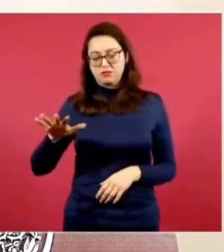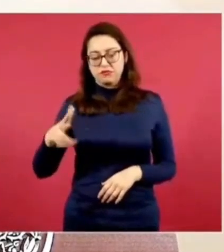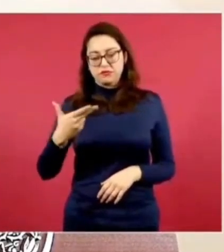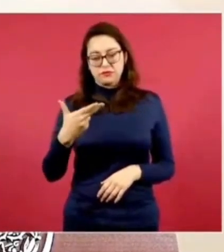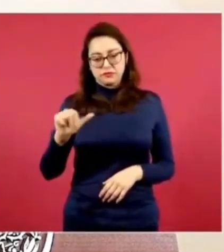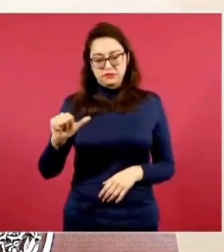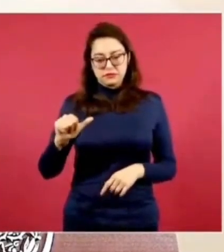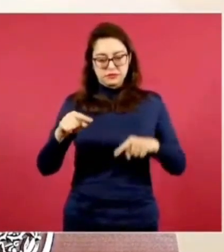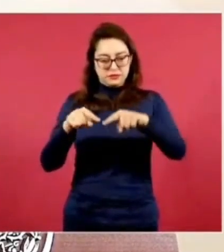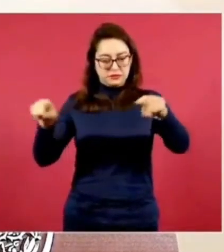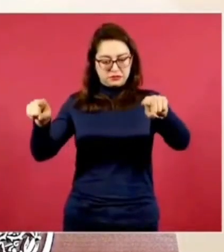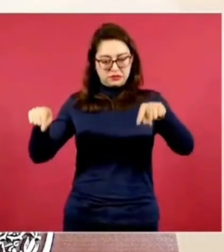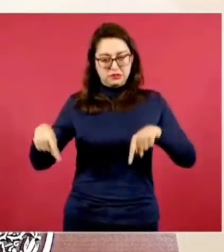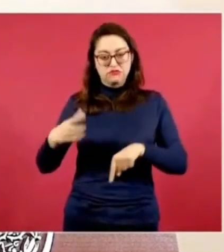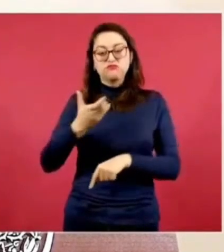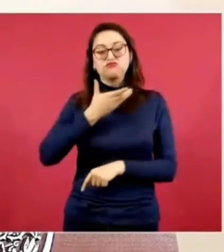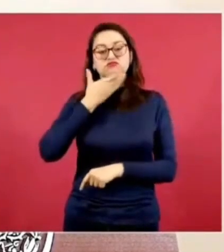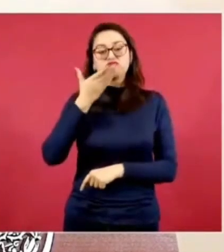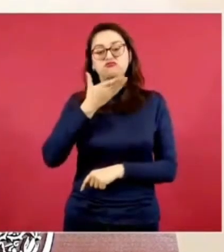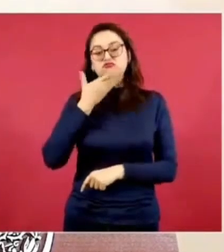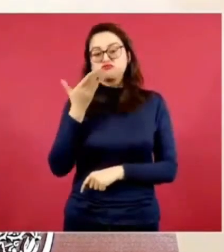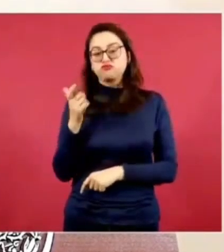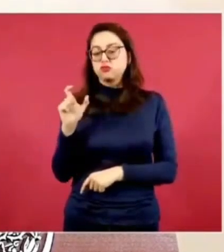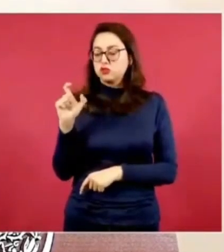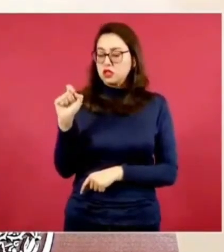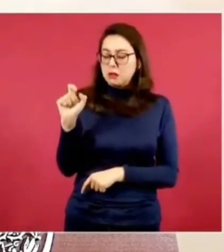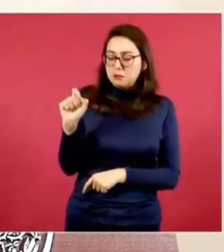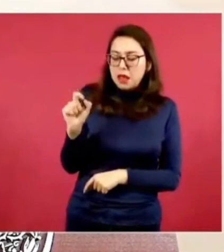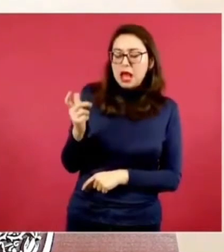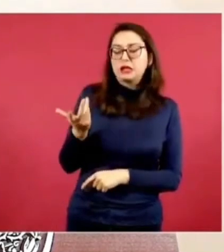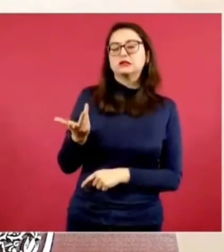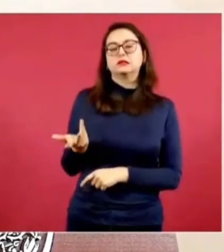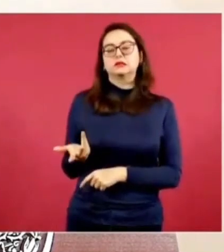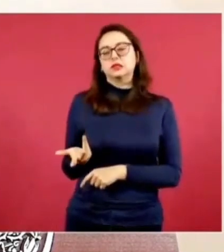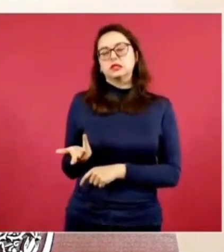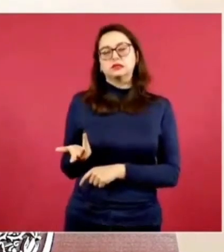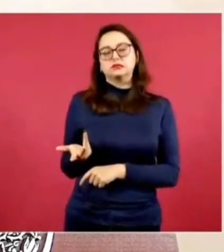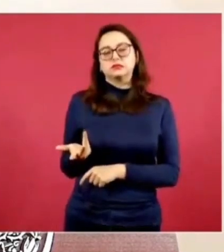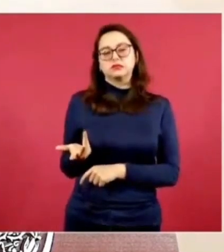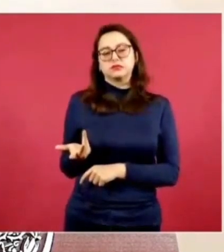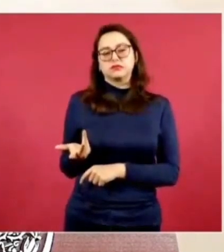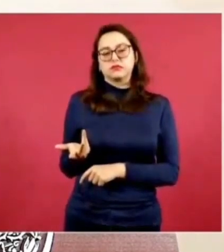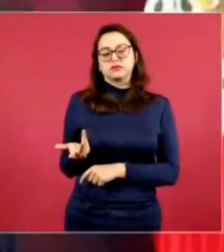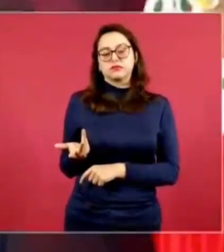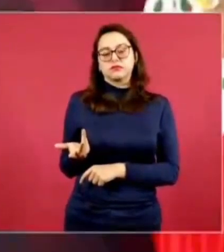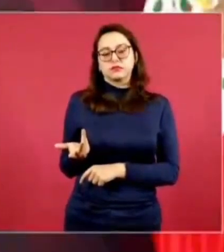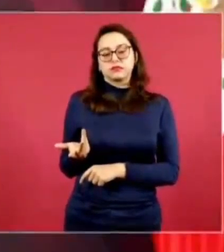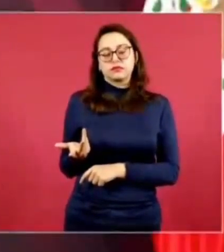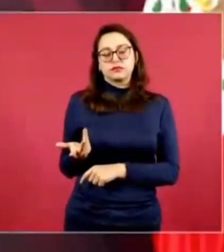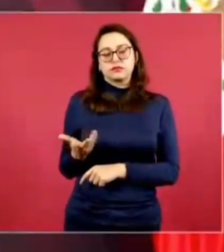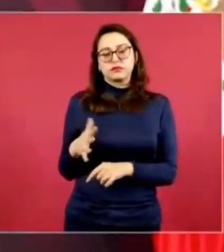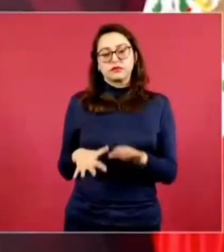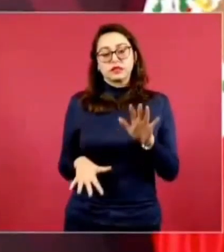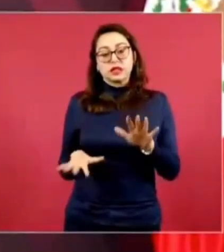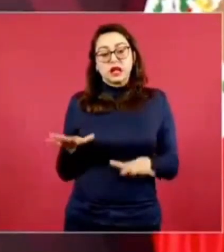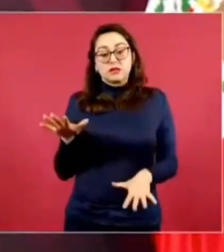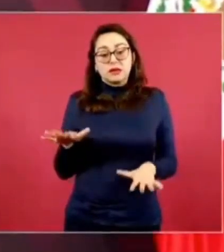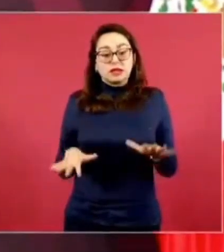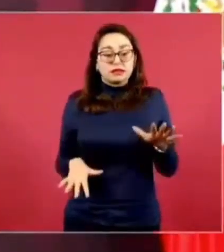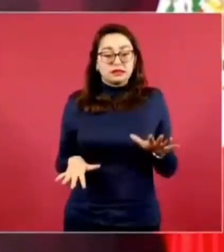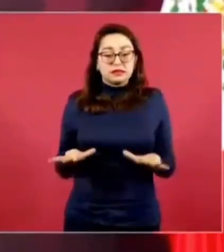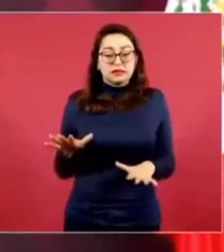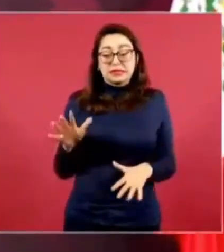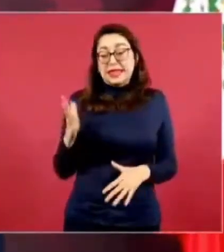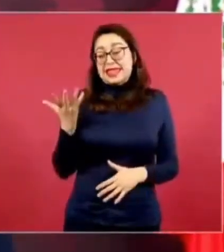entonces pues eran de 20 hectáreas en algunos otros lugares